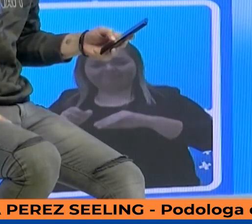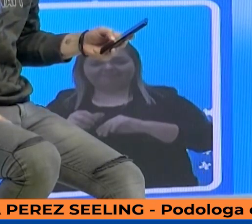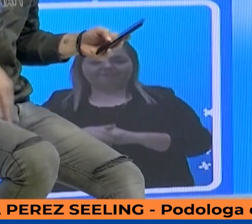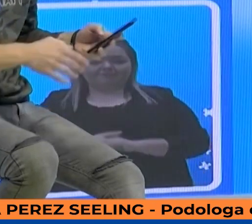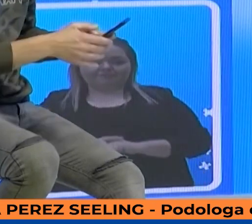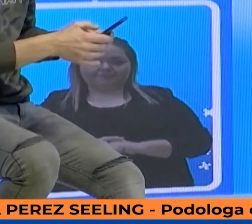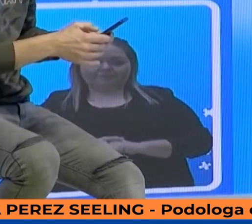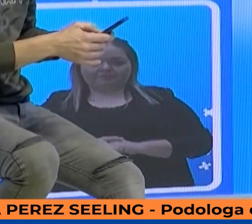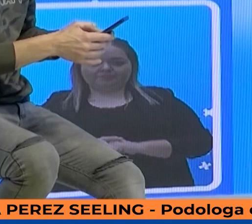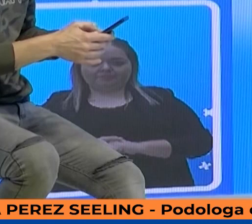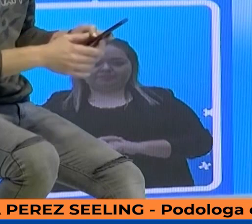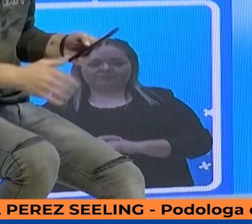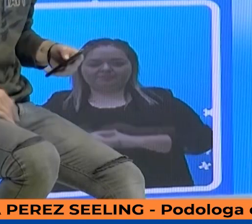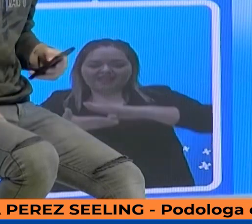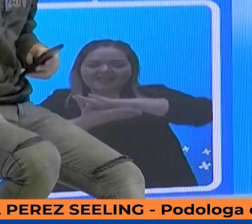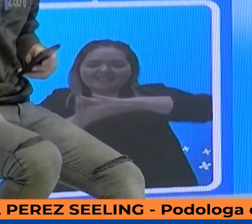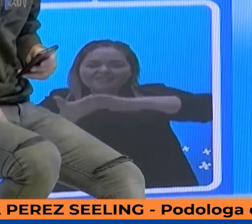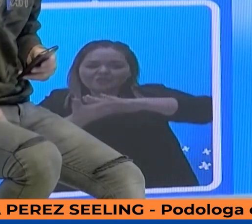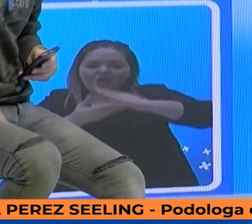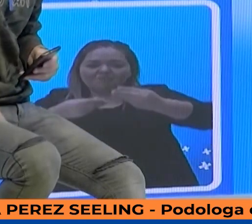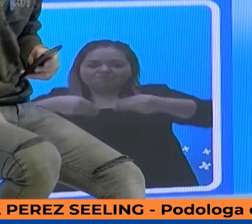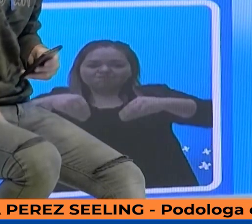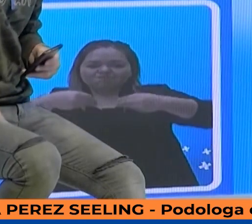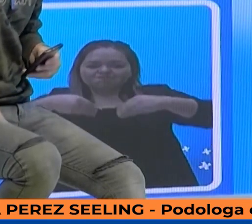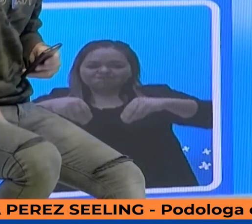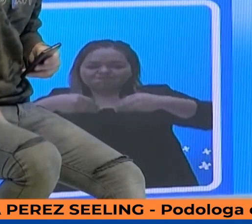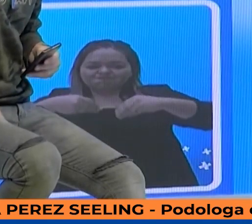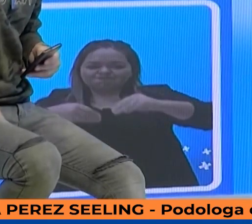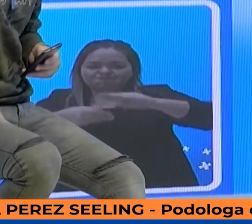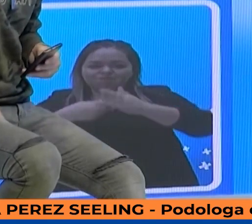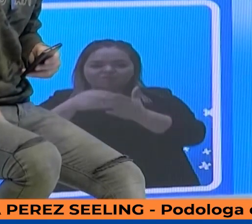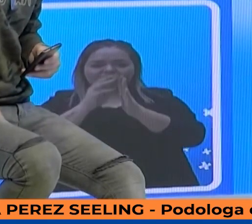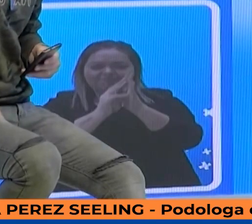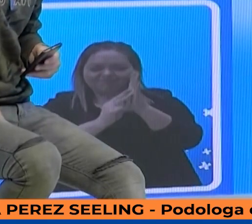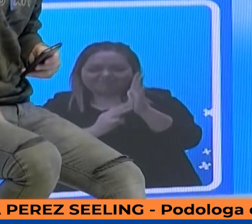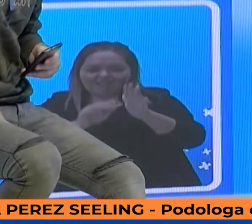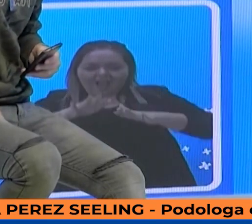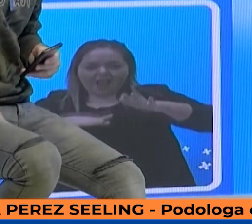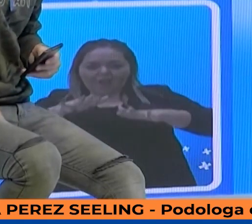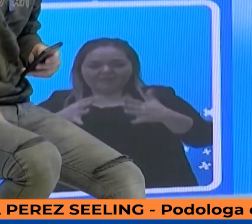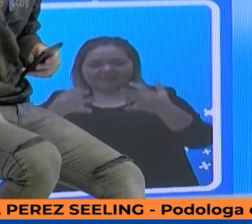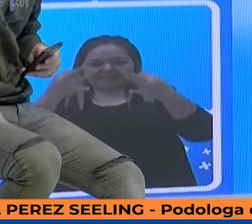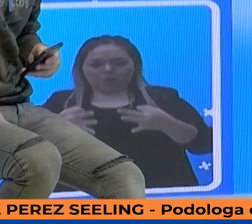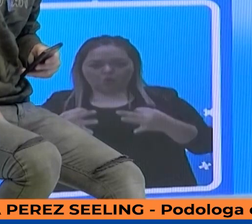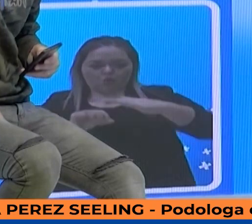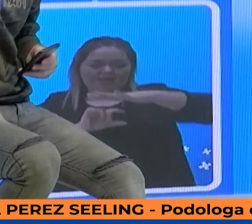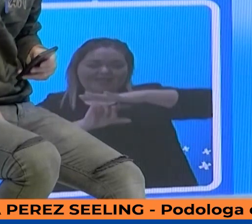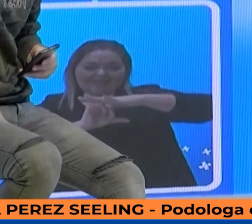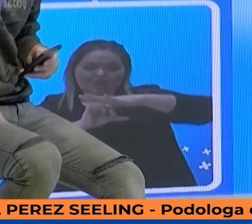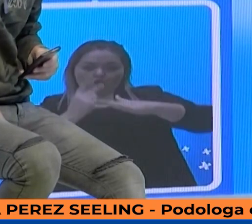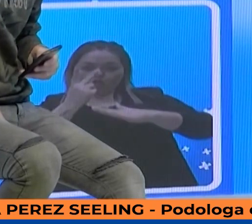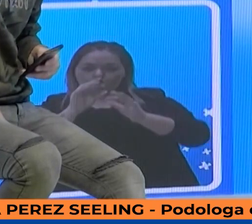cómo cuidarse los pies, a veces el ser diagnosticado con una enfermedad crónica que la va a